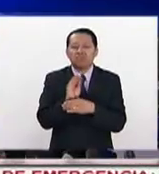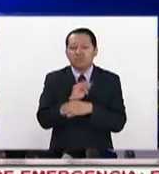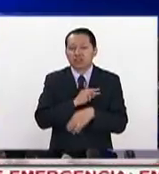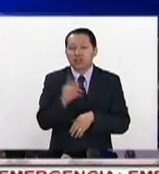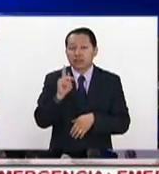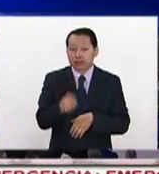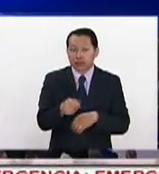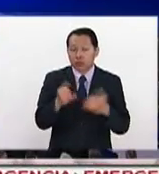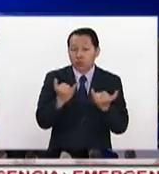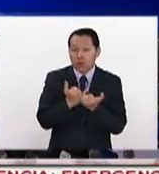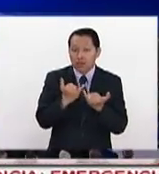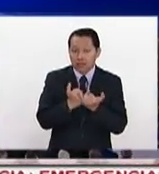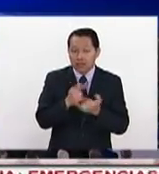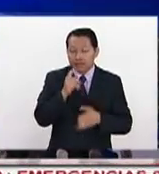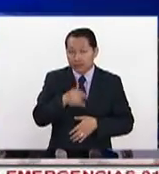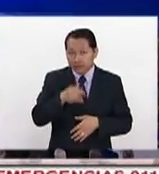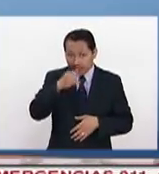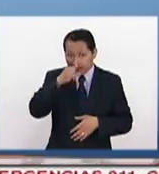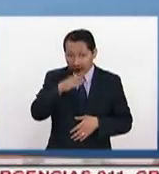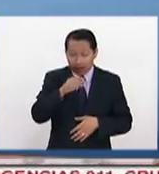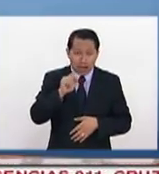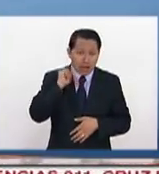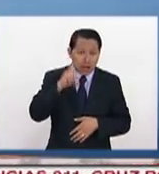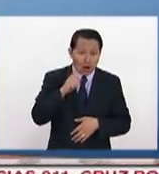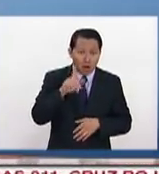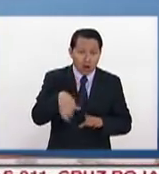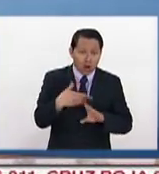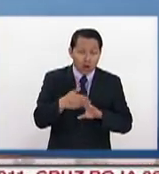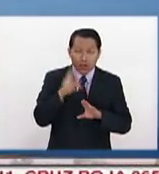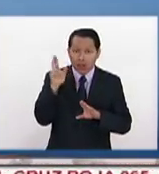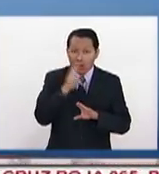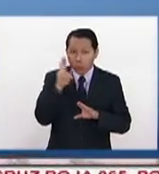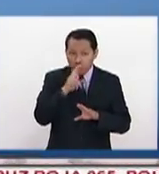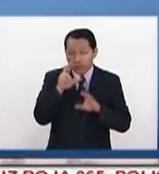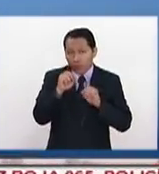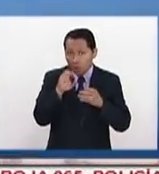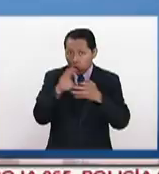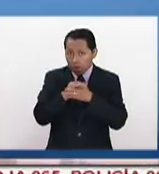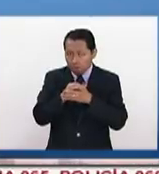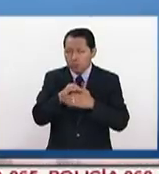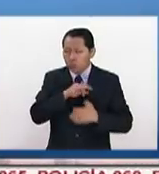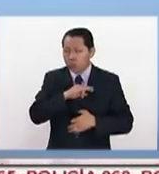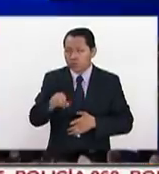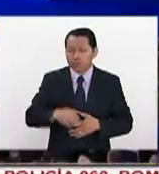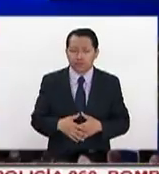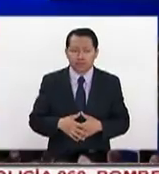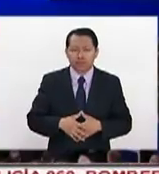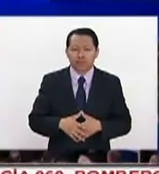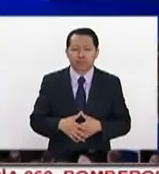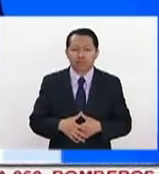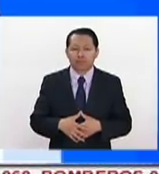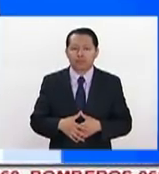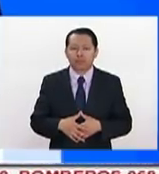que no le temblará la mano en contestar ataques en contra de Rusia o de sus aliados.